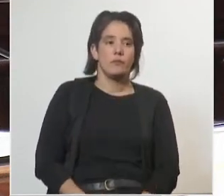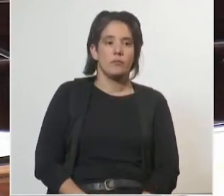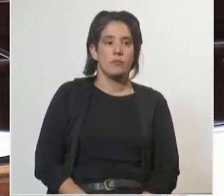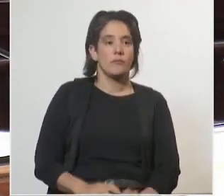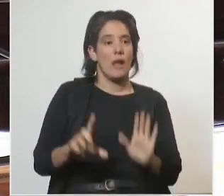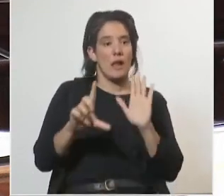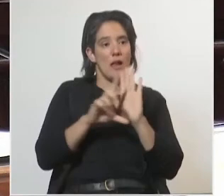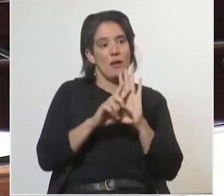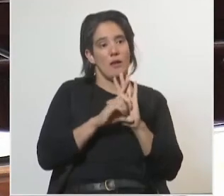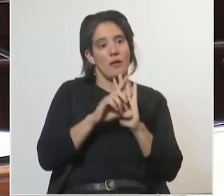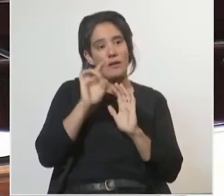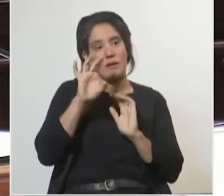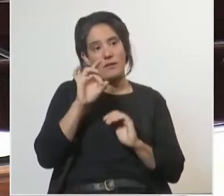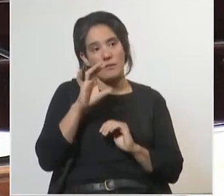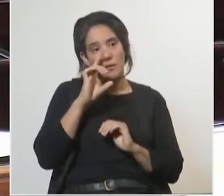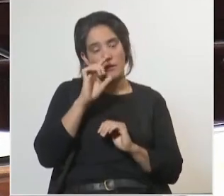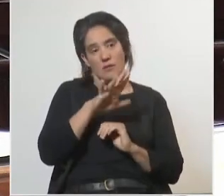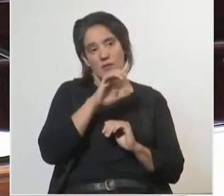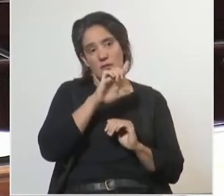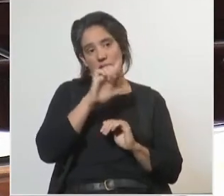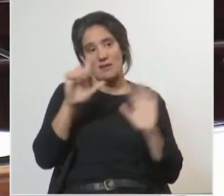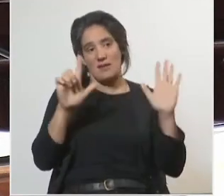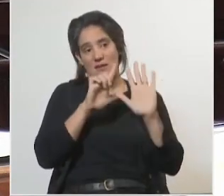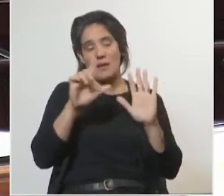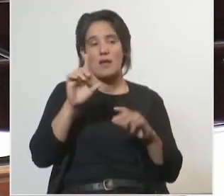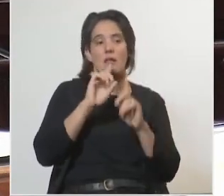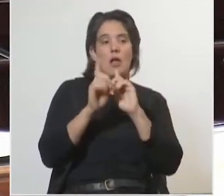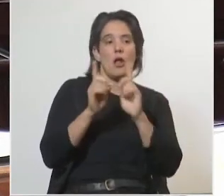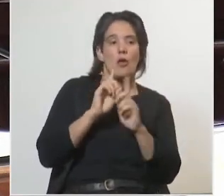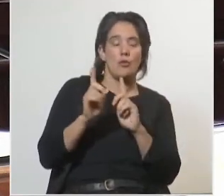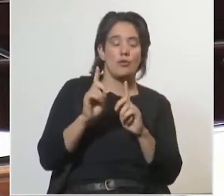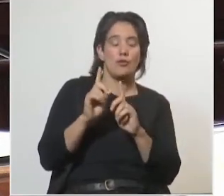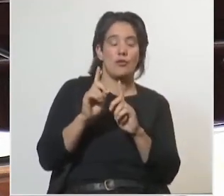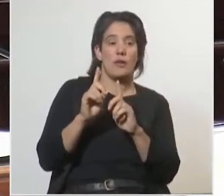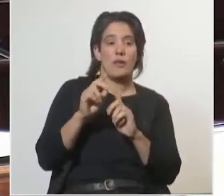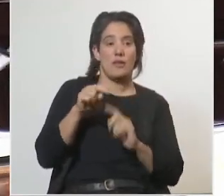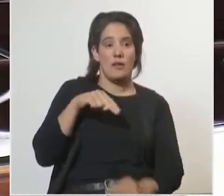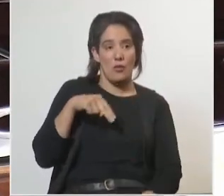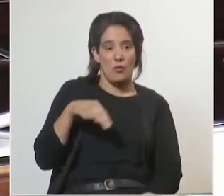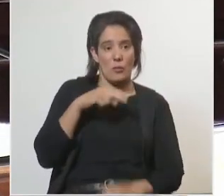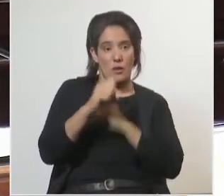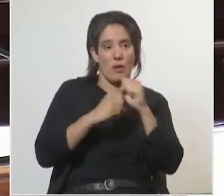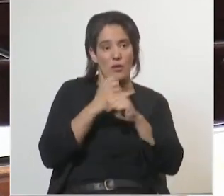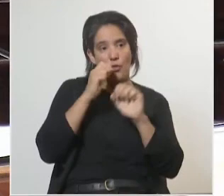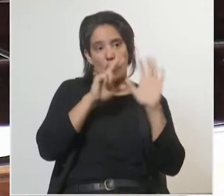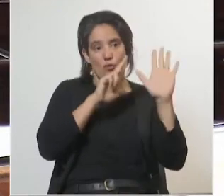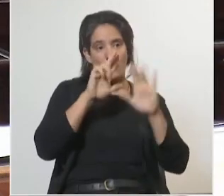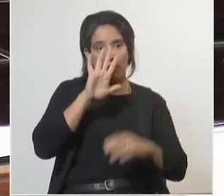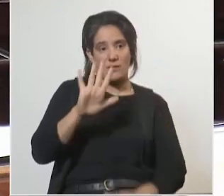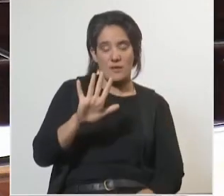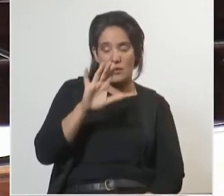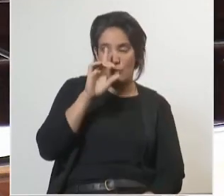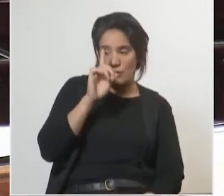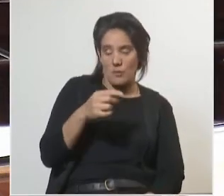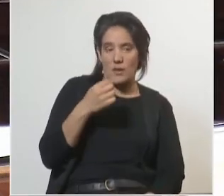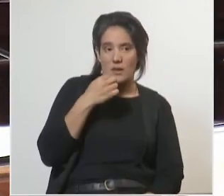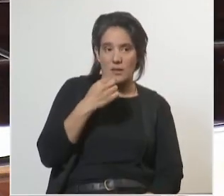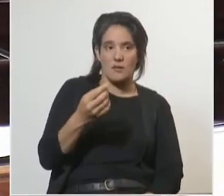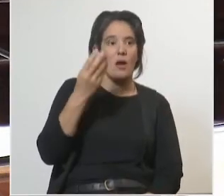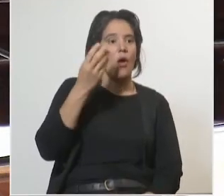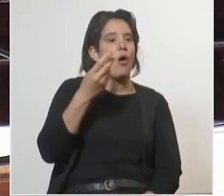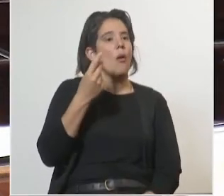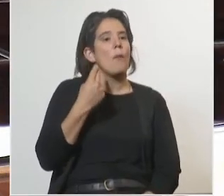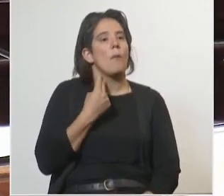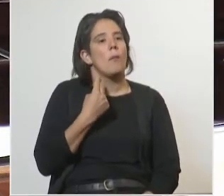ley 15.776 de 11 de noviembre de 1985 decrétase la amnistía de